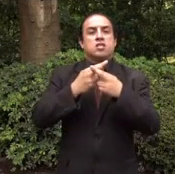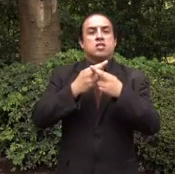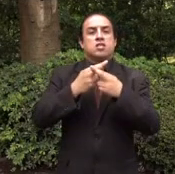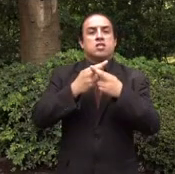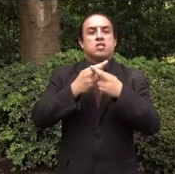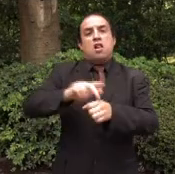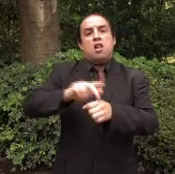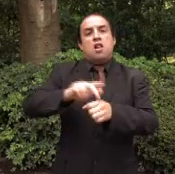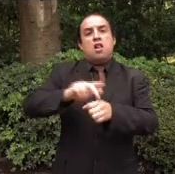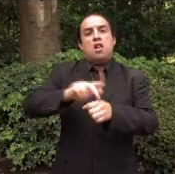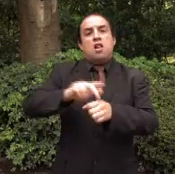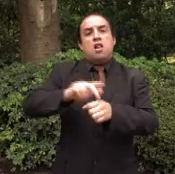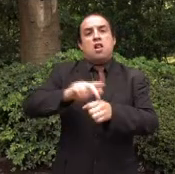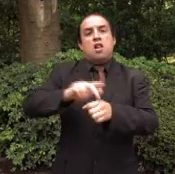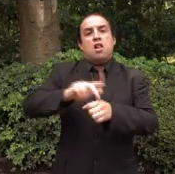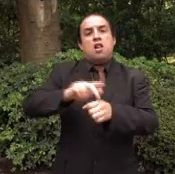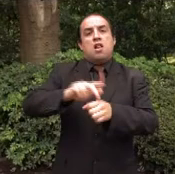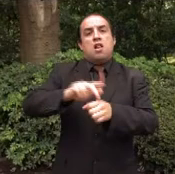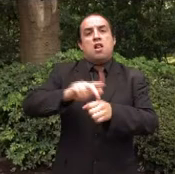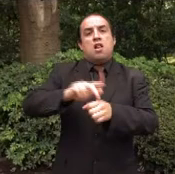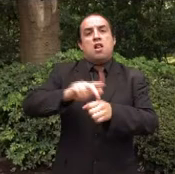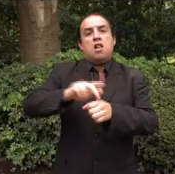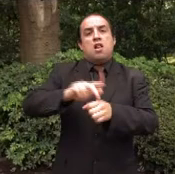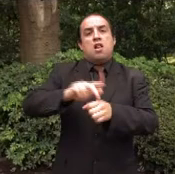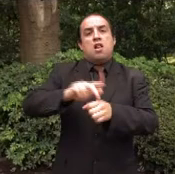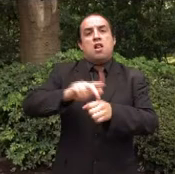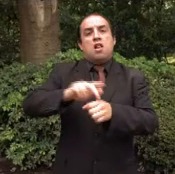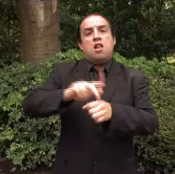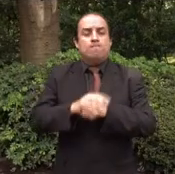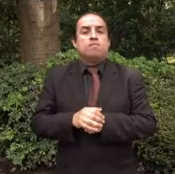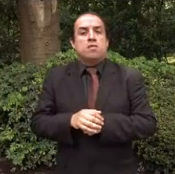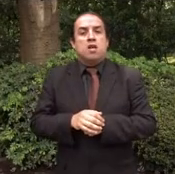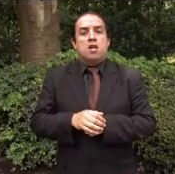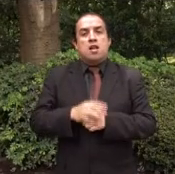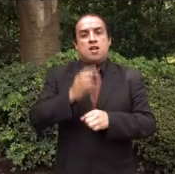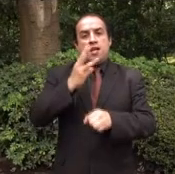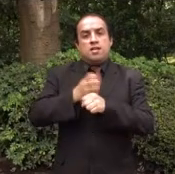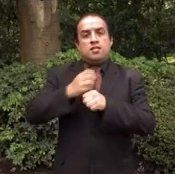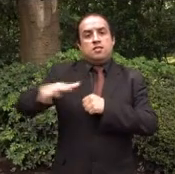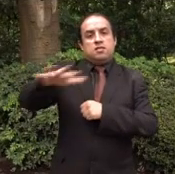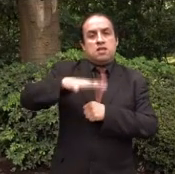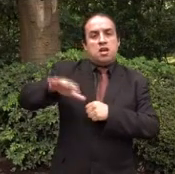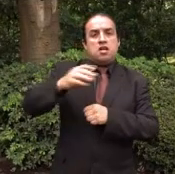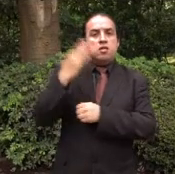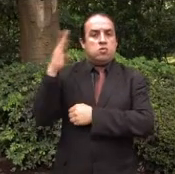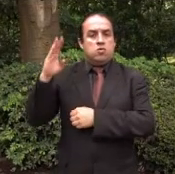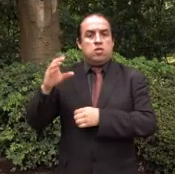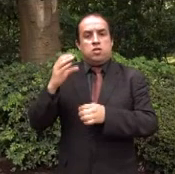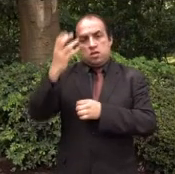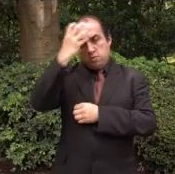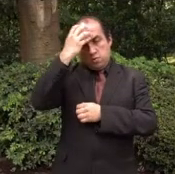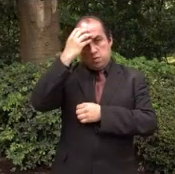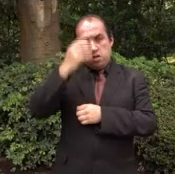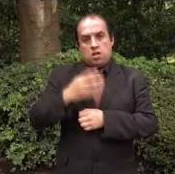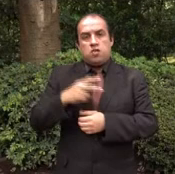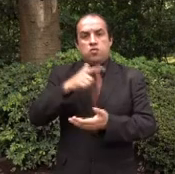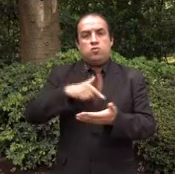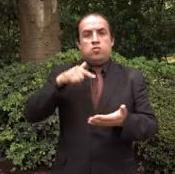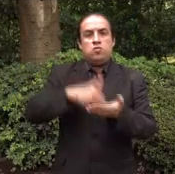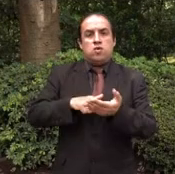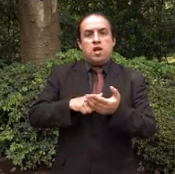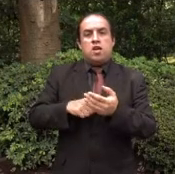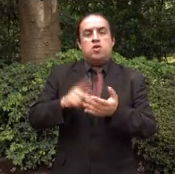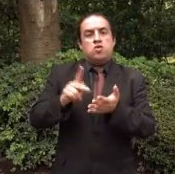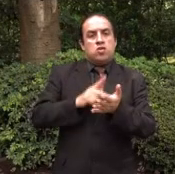natural. Por muchos años, la tercera sección del Bosque de Chapultepec fue un espacio donde se reforestó y se reforestó, pero